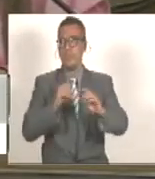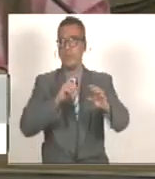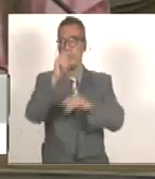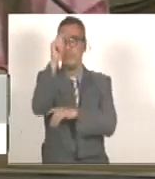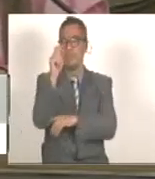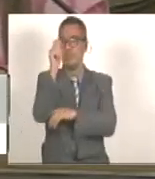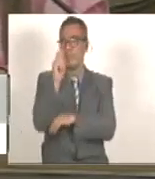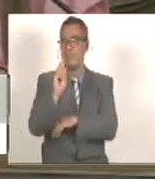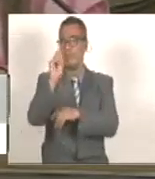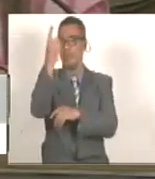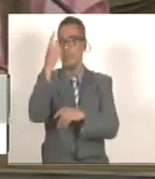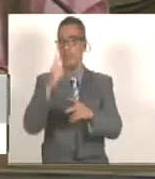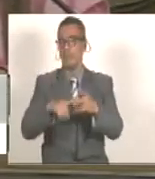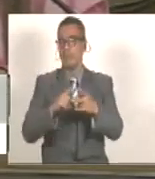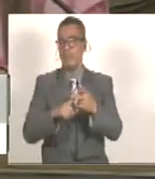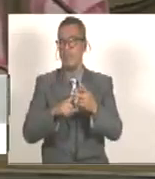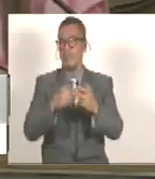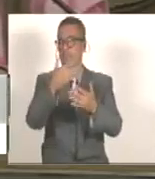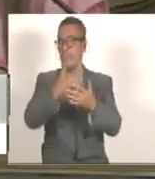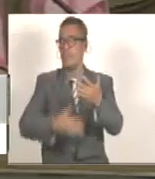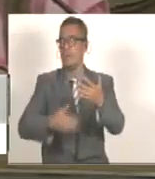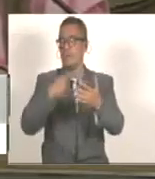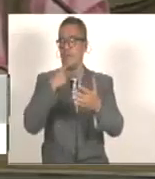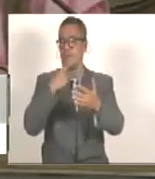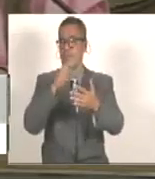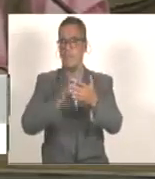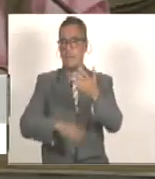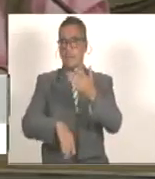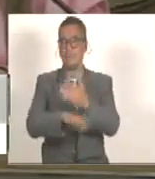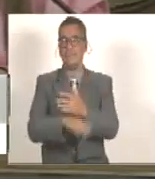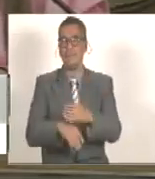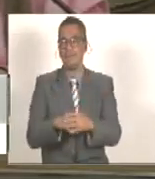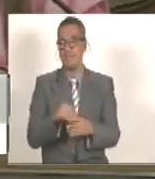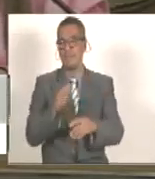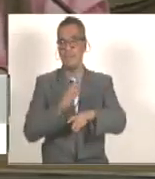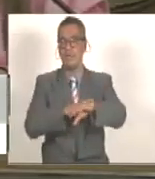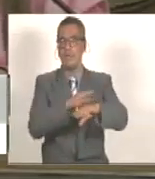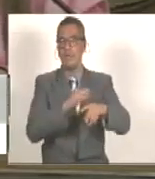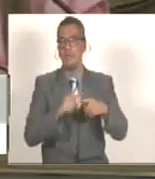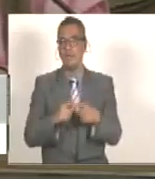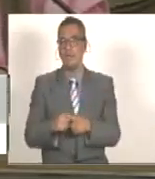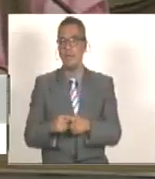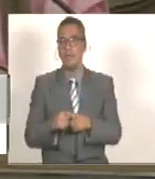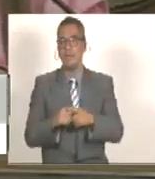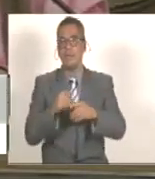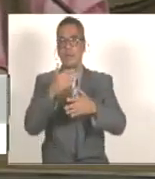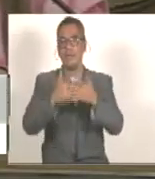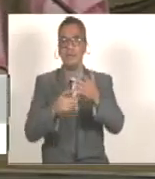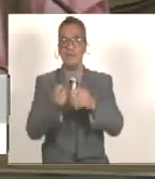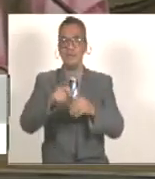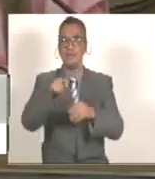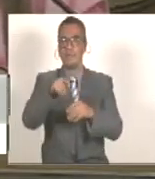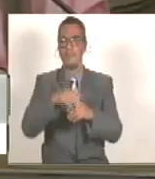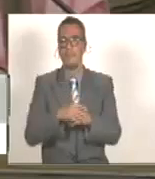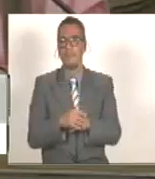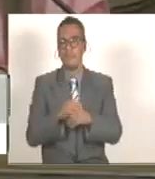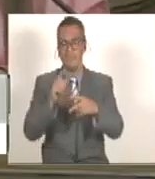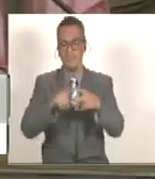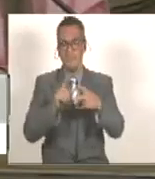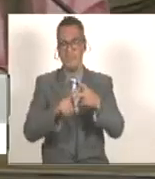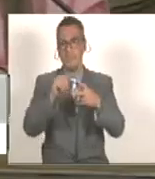diputados principales solicitando permiso para ausentarse e incorporar a su suplente indicado en la lista anexa.